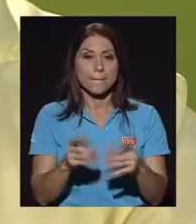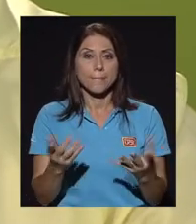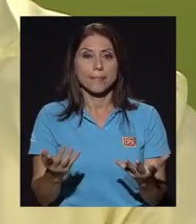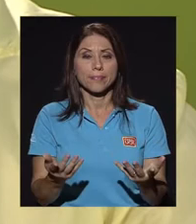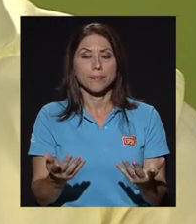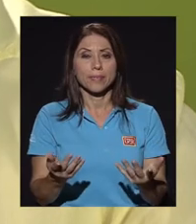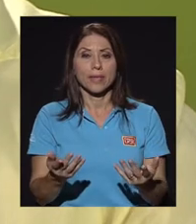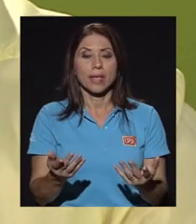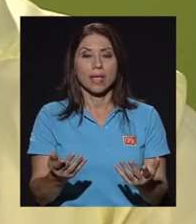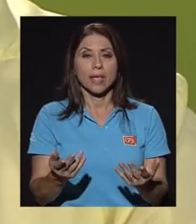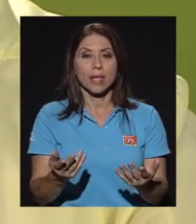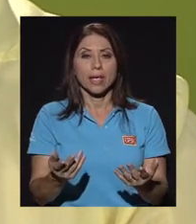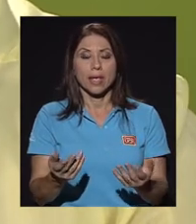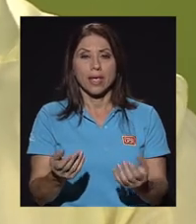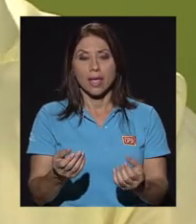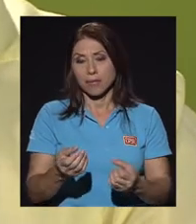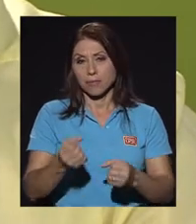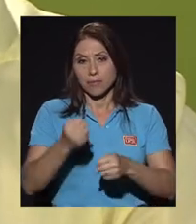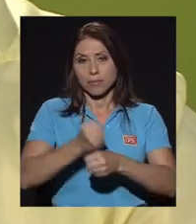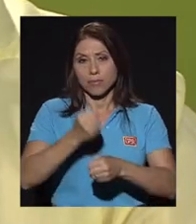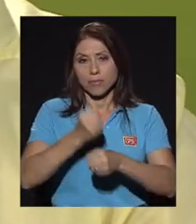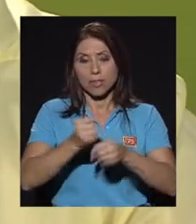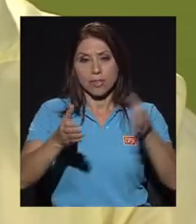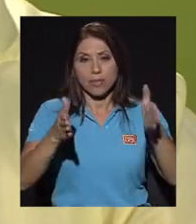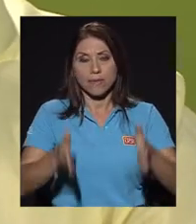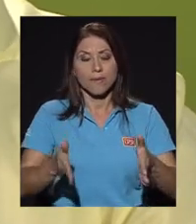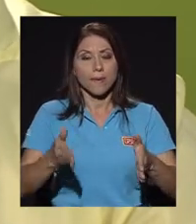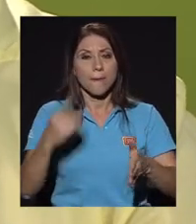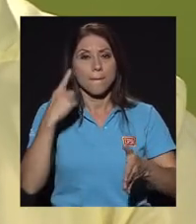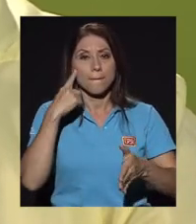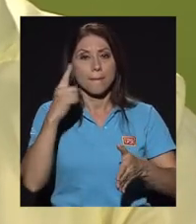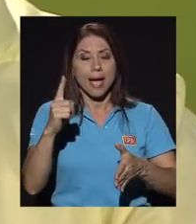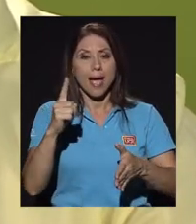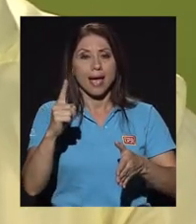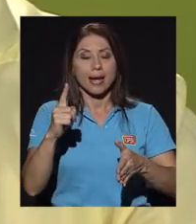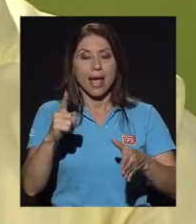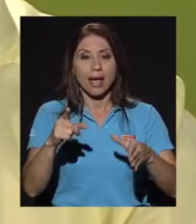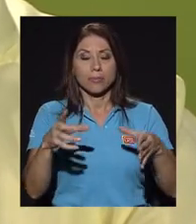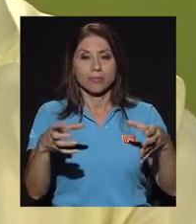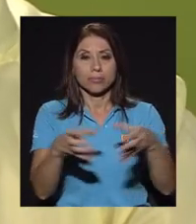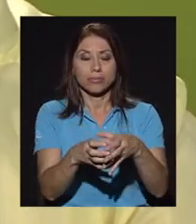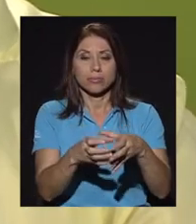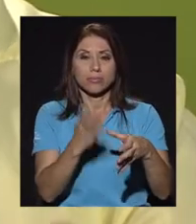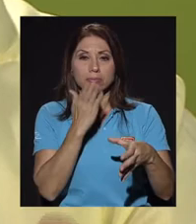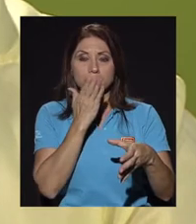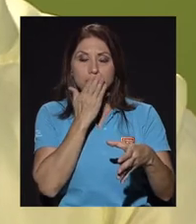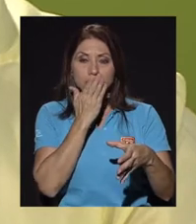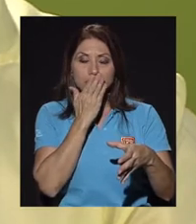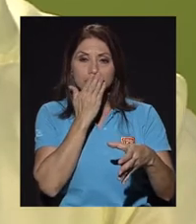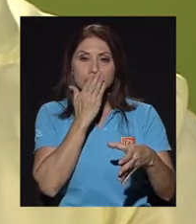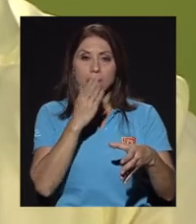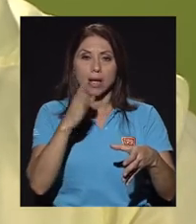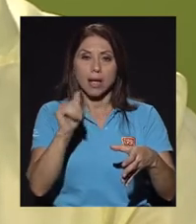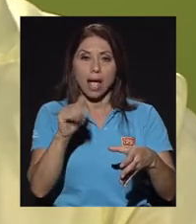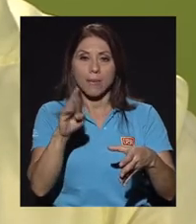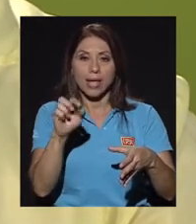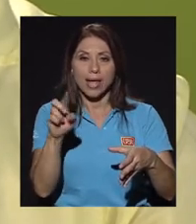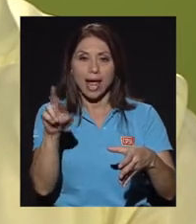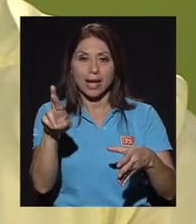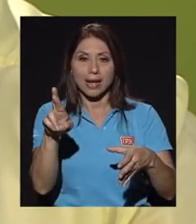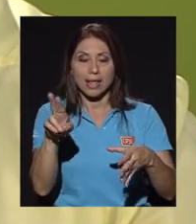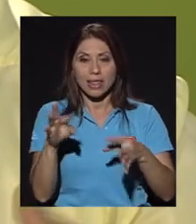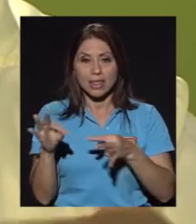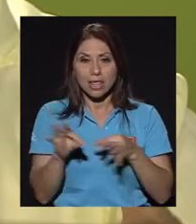personal para la zona de Cabécar de Turrialba, un personal